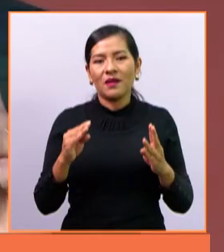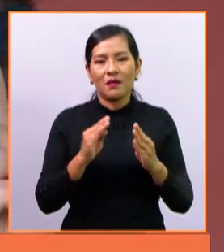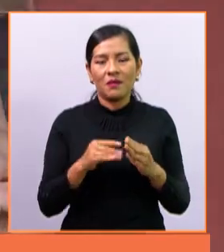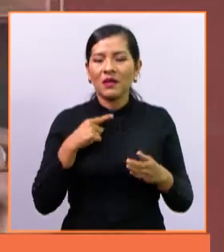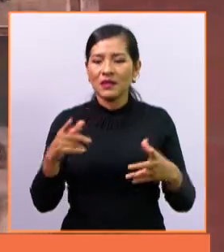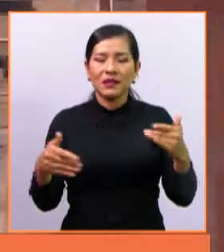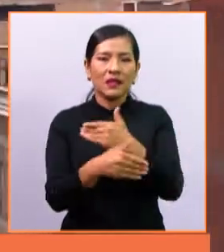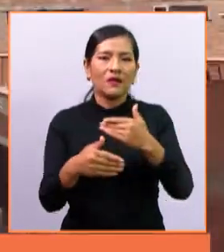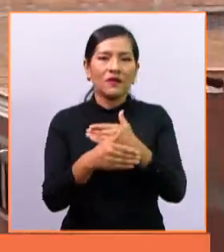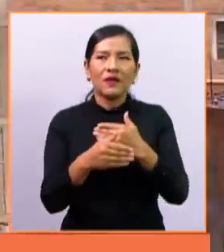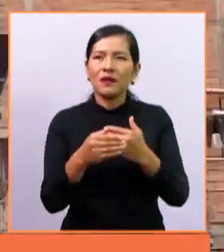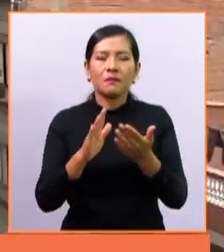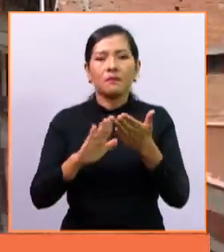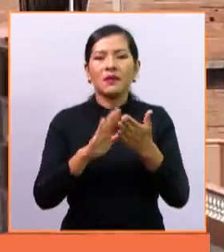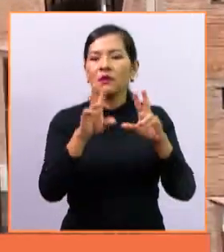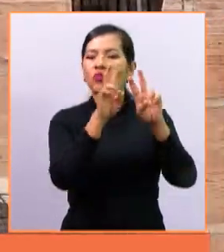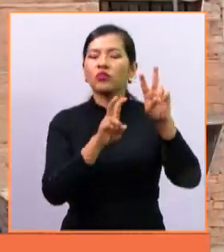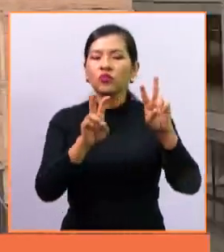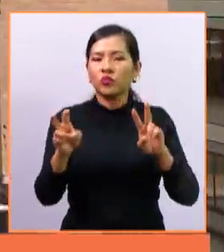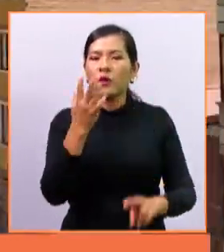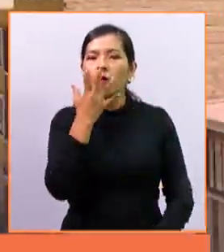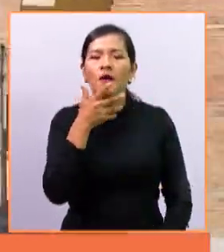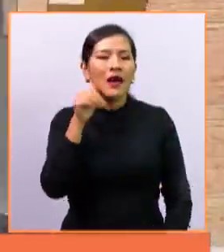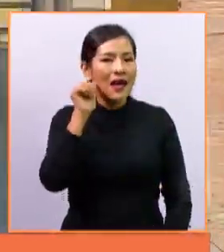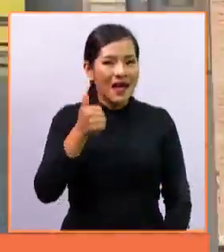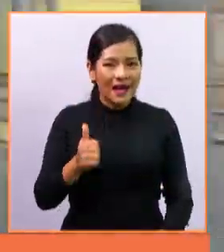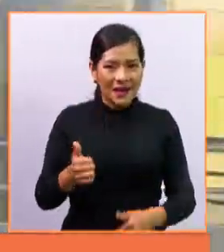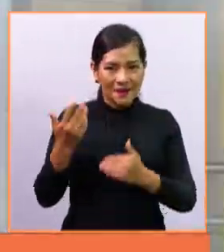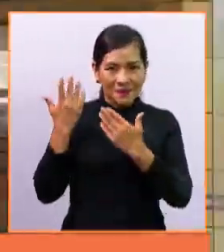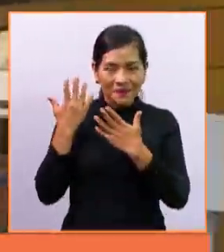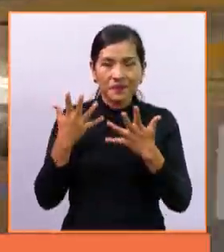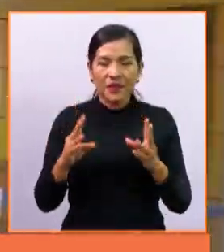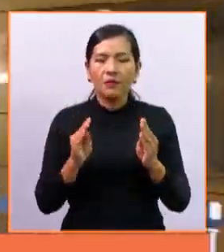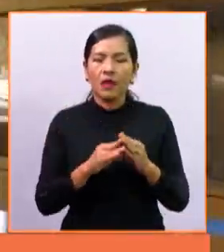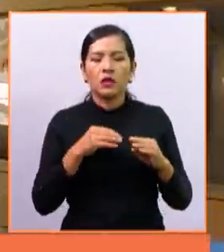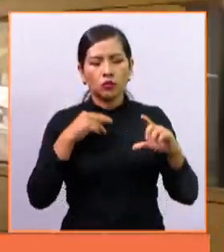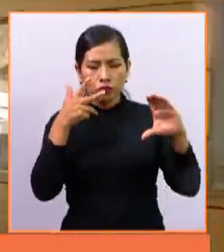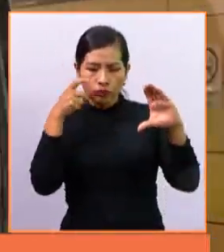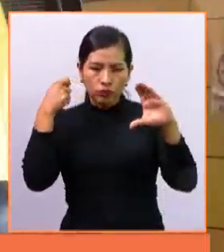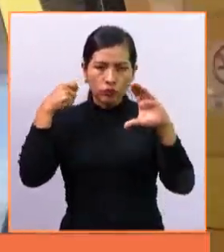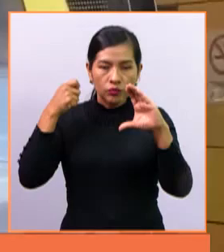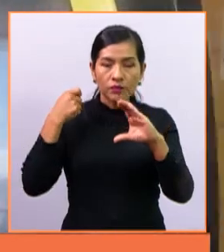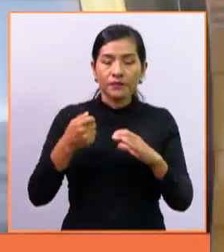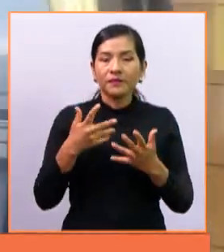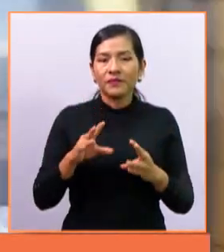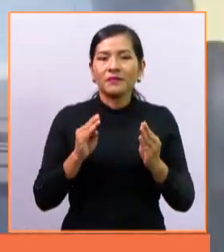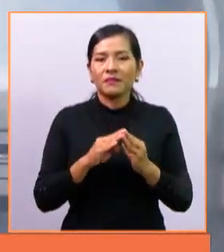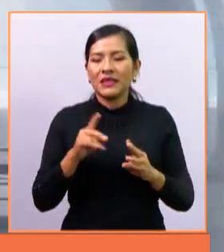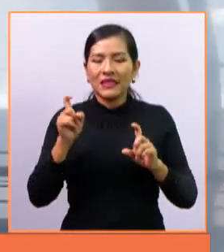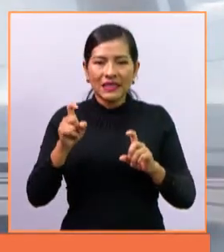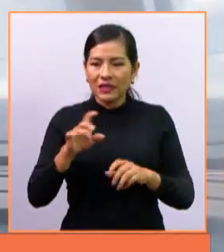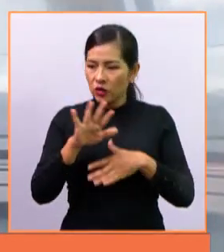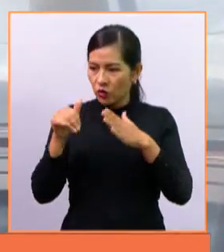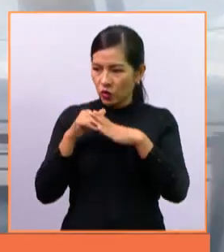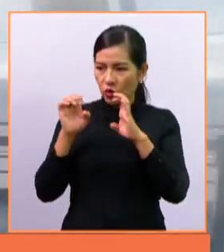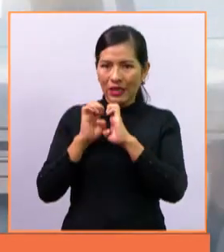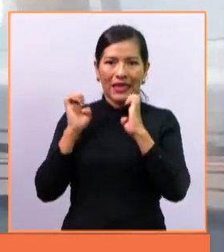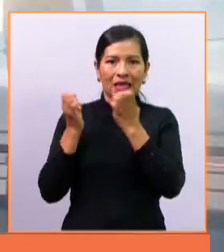línea amarilla y tenía que poner todo el equipo,